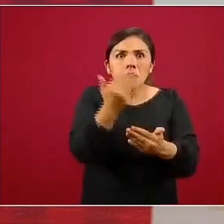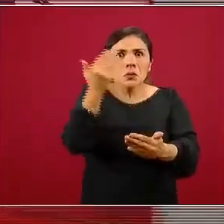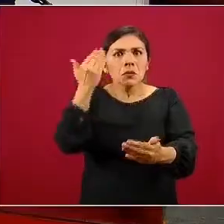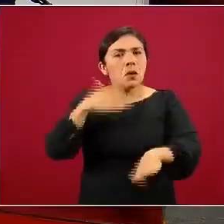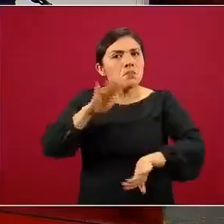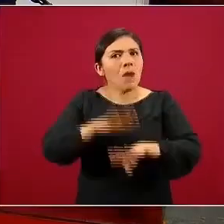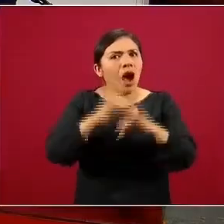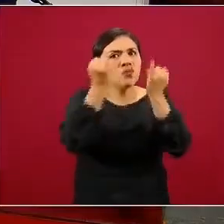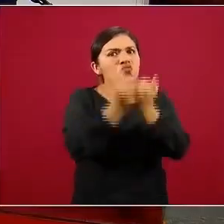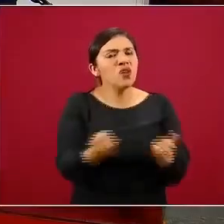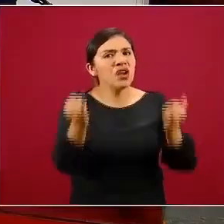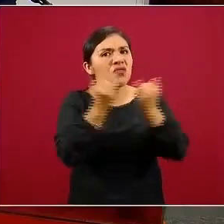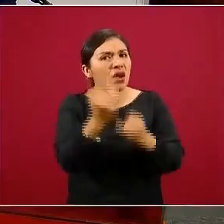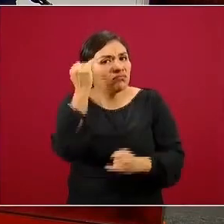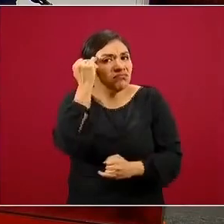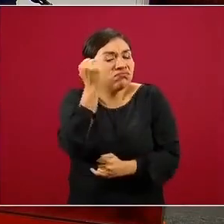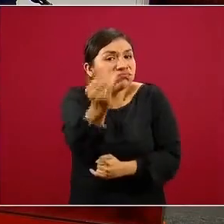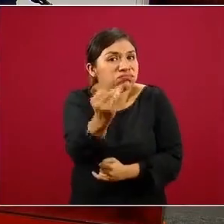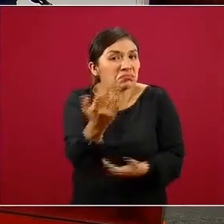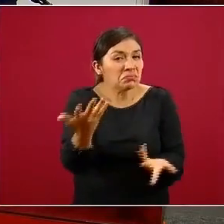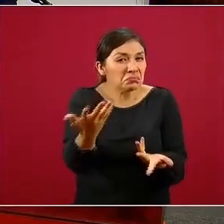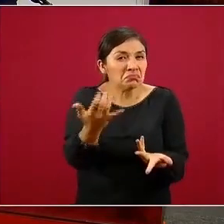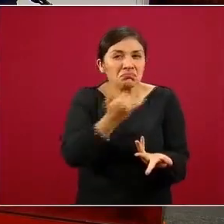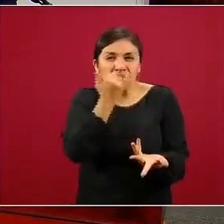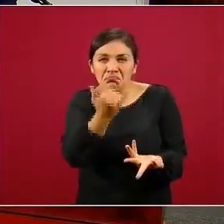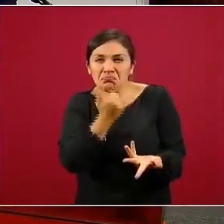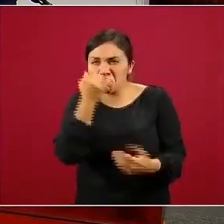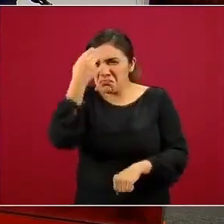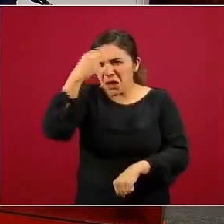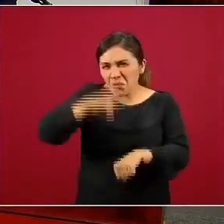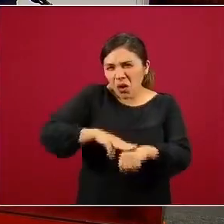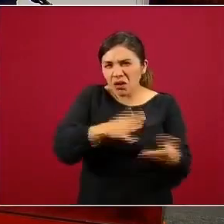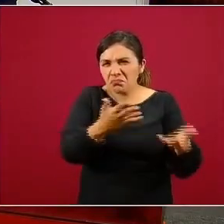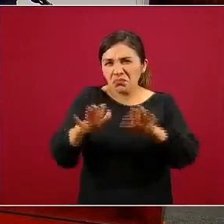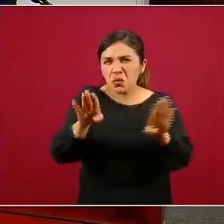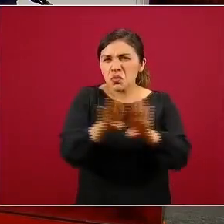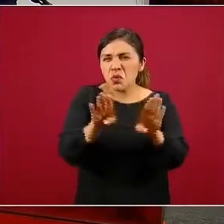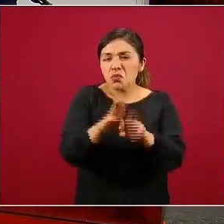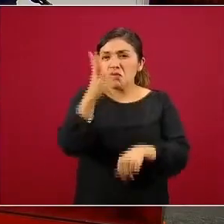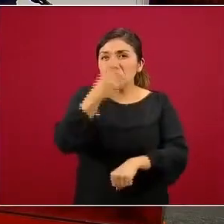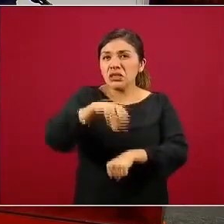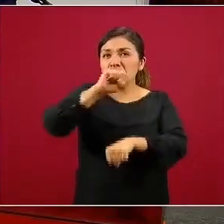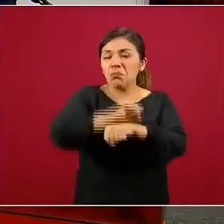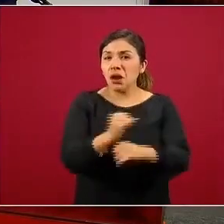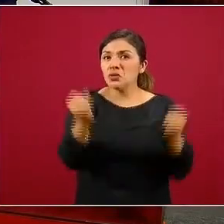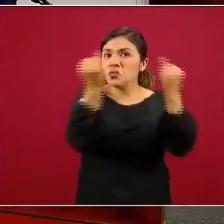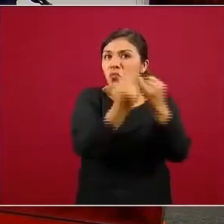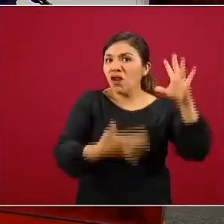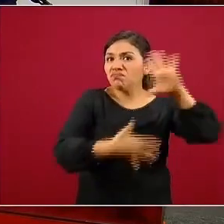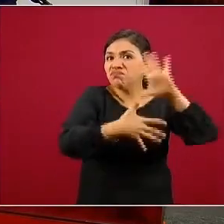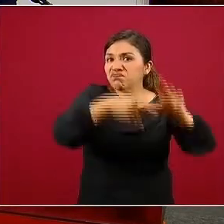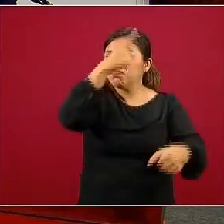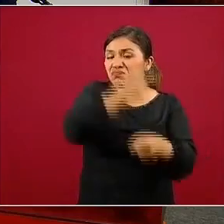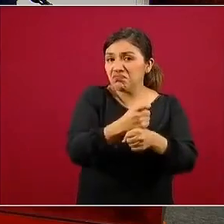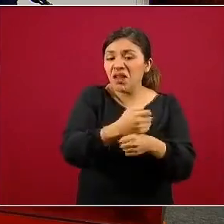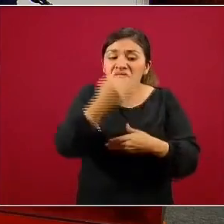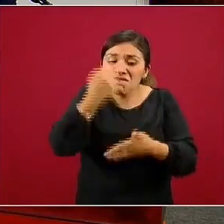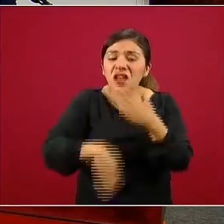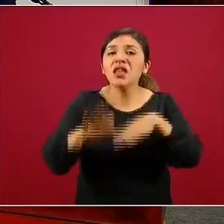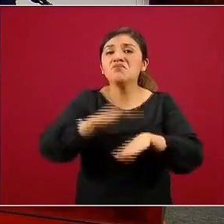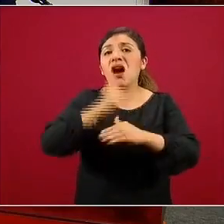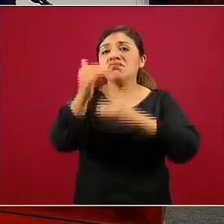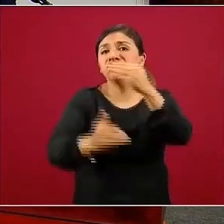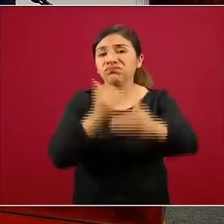manera muy constante, si no tengo mal la memoria, al menos durante 3 semanas. Y todavía se espera que